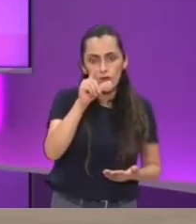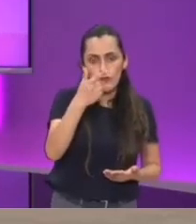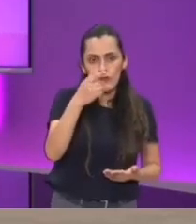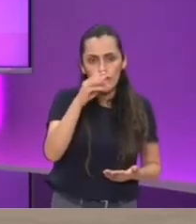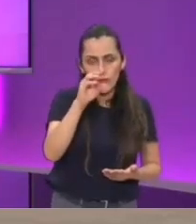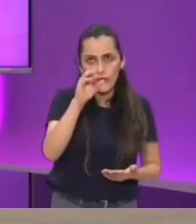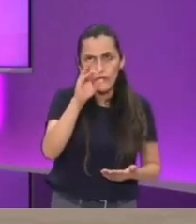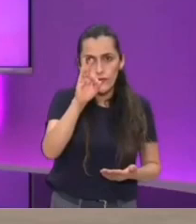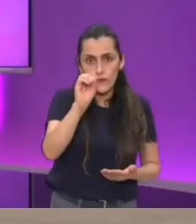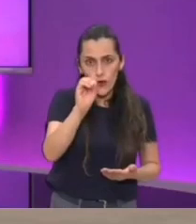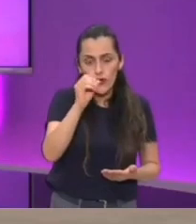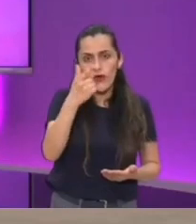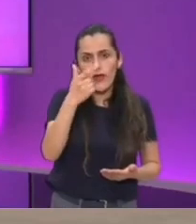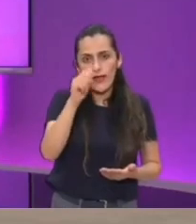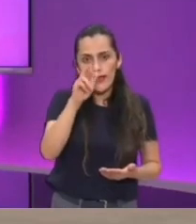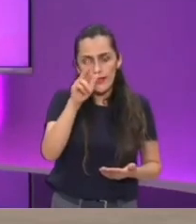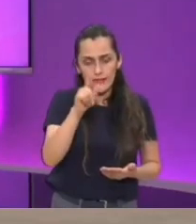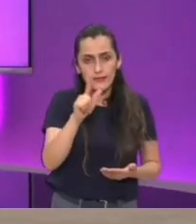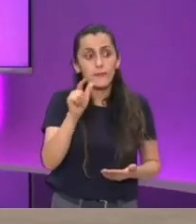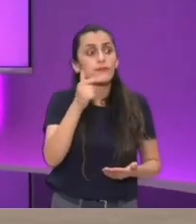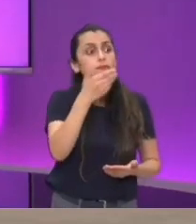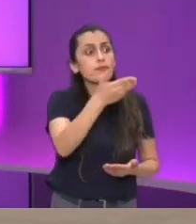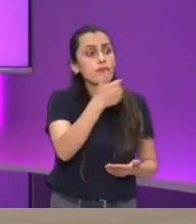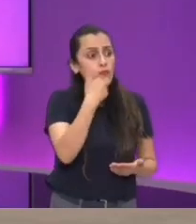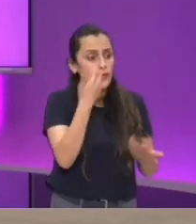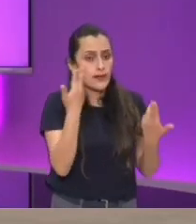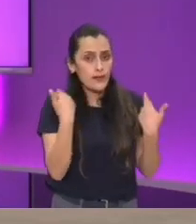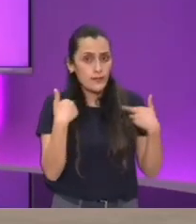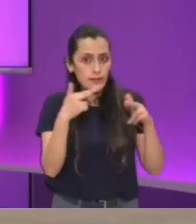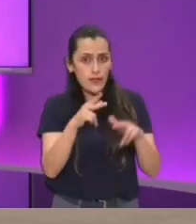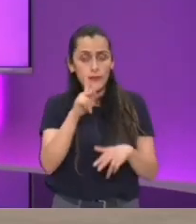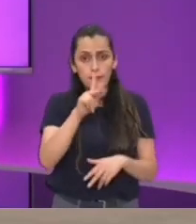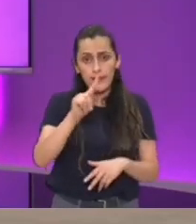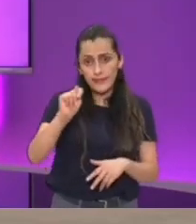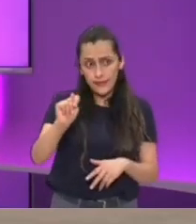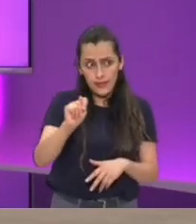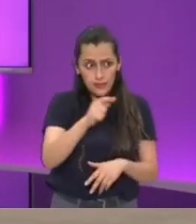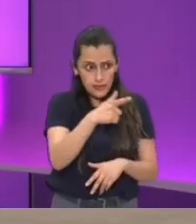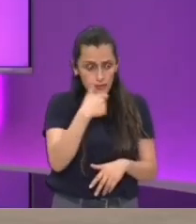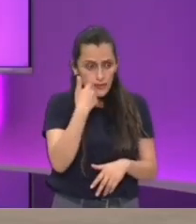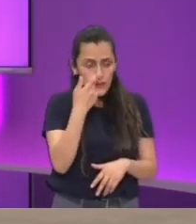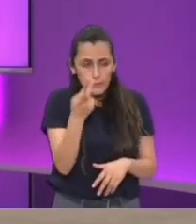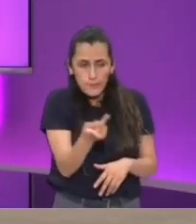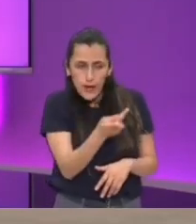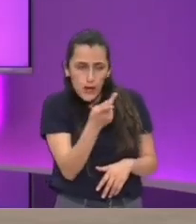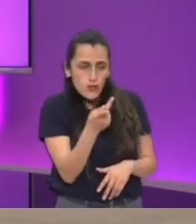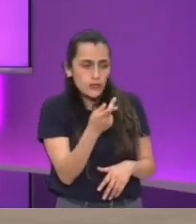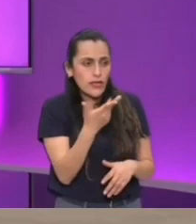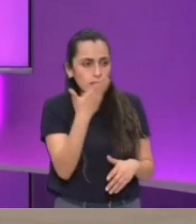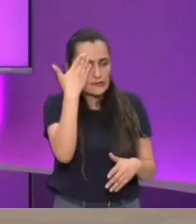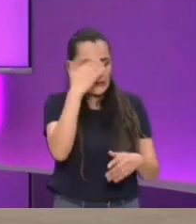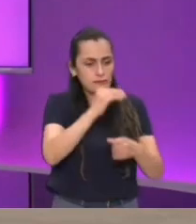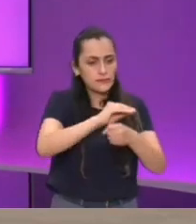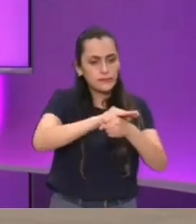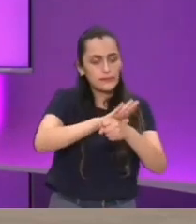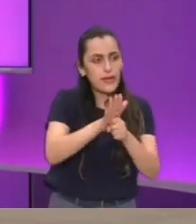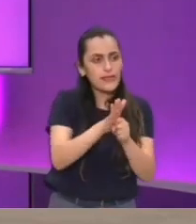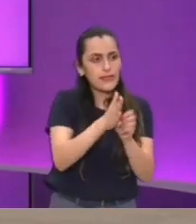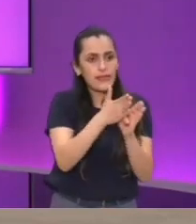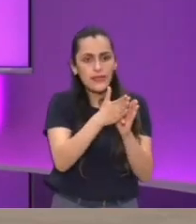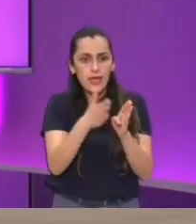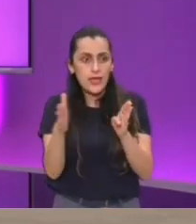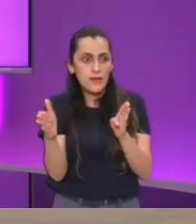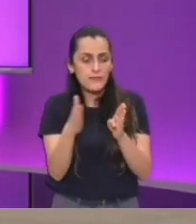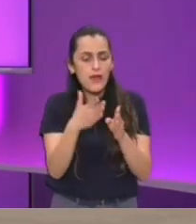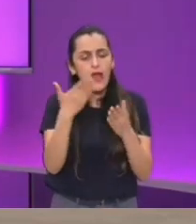del Partido del Trabajo, y yo quisiera hacer una pregunta relacionada a la pandemia y la lucha contra el